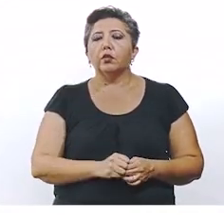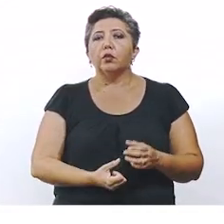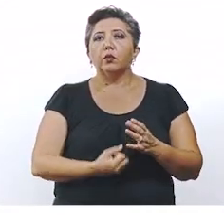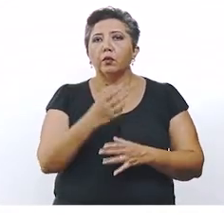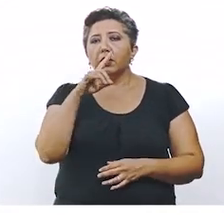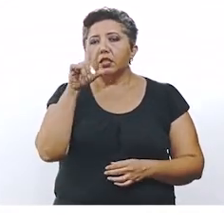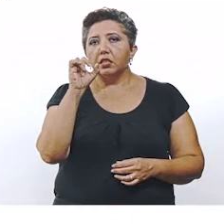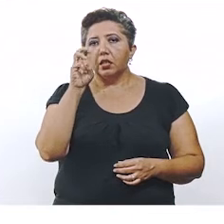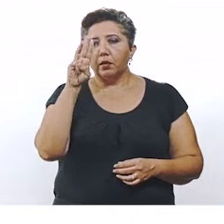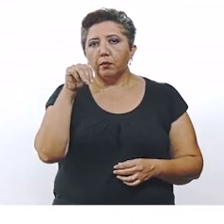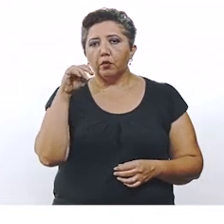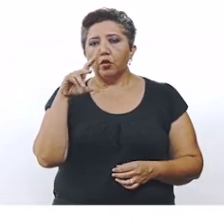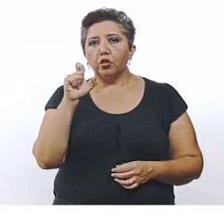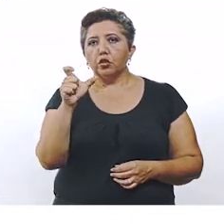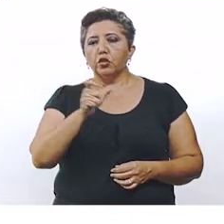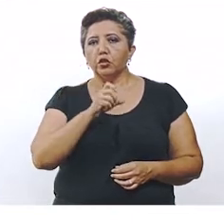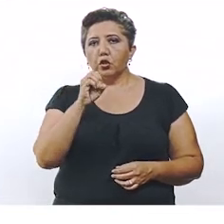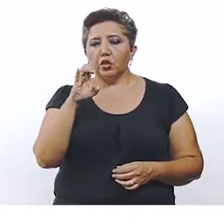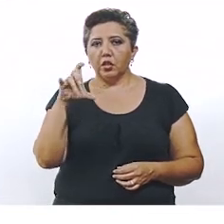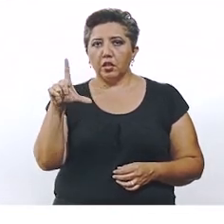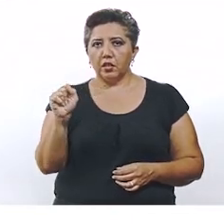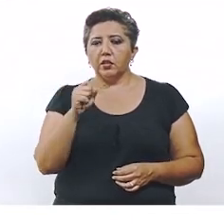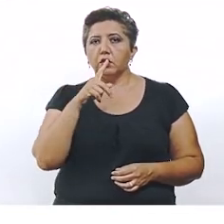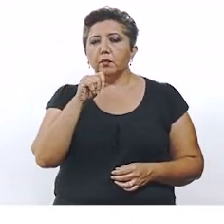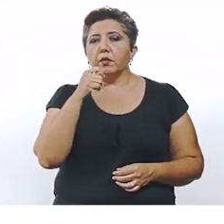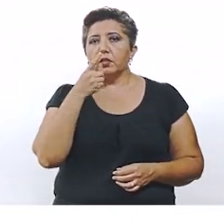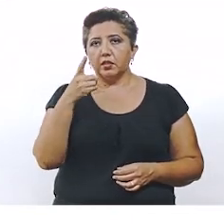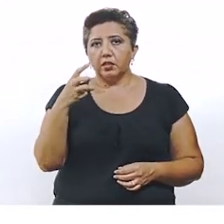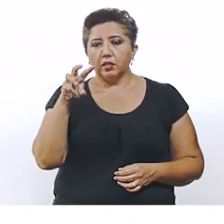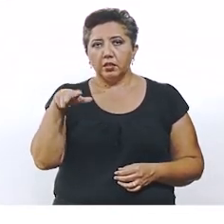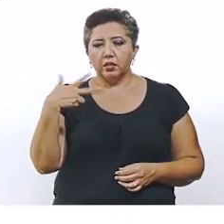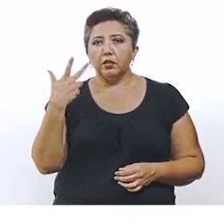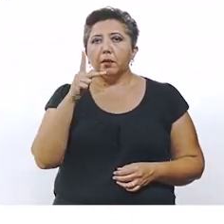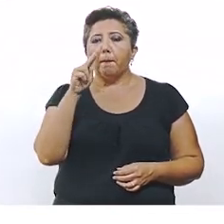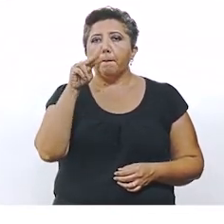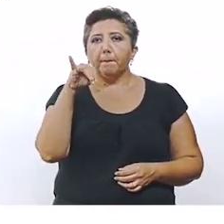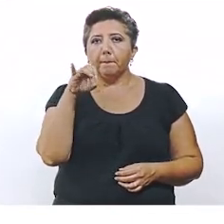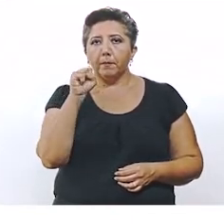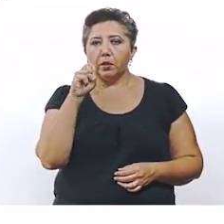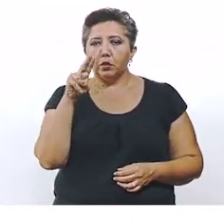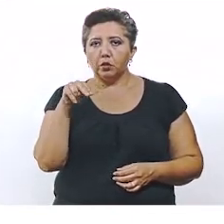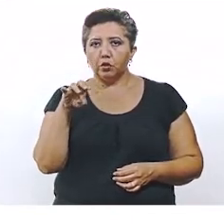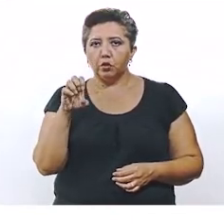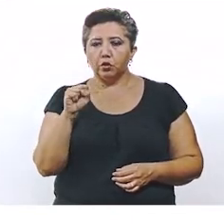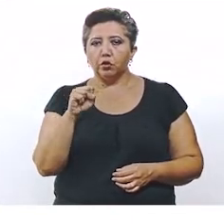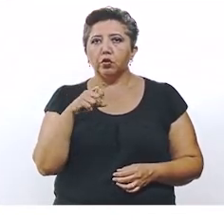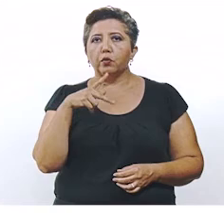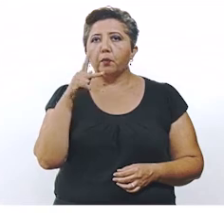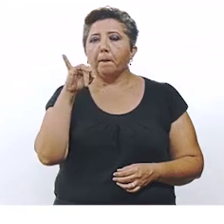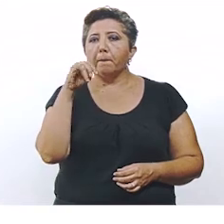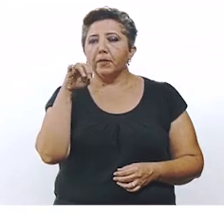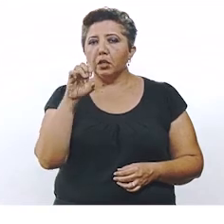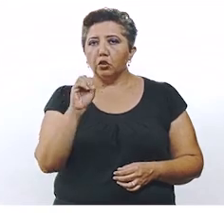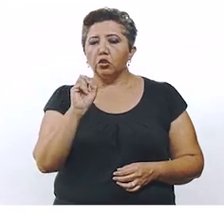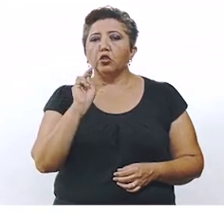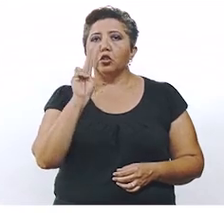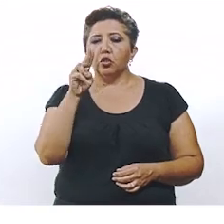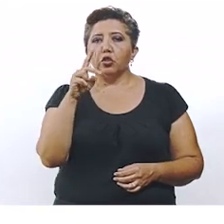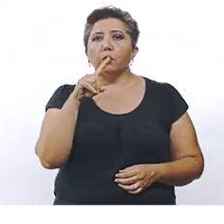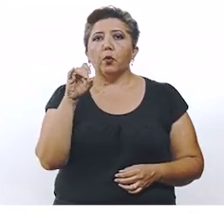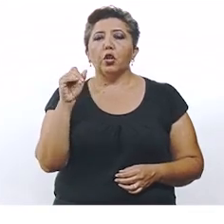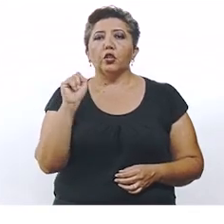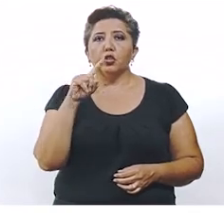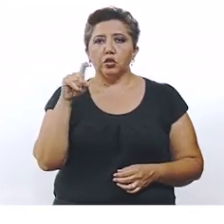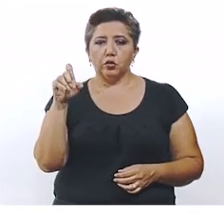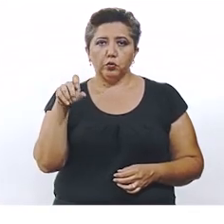Nueva Zambulá, Xoclán y Yucalpetén 13, Pensiones, Robo Agrícola, Polígono Pinos del Norte y Polígono